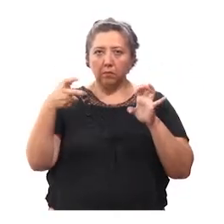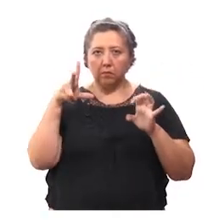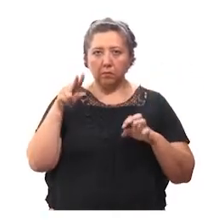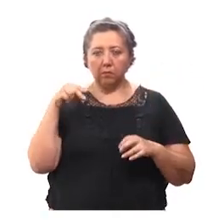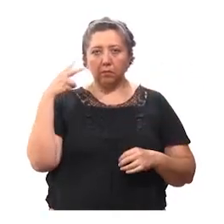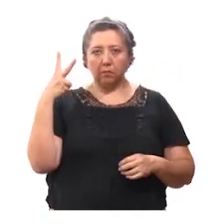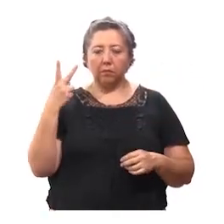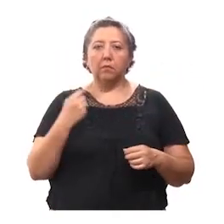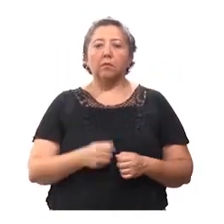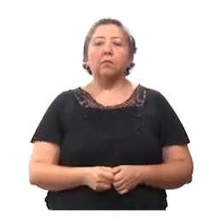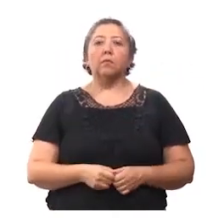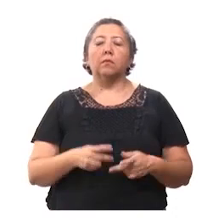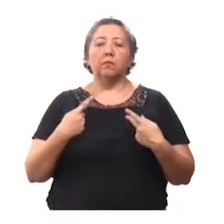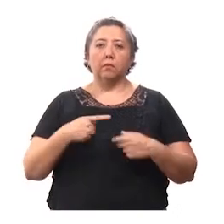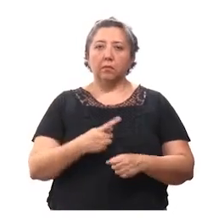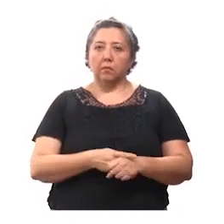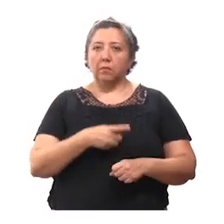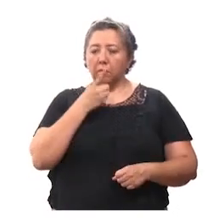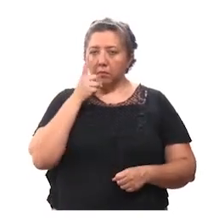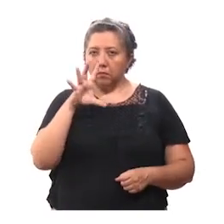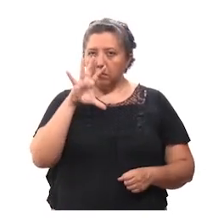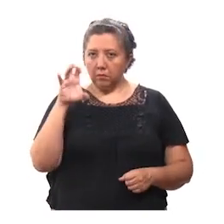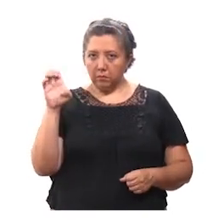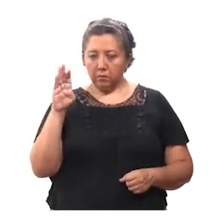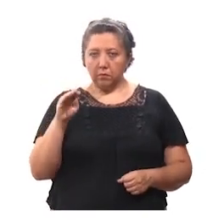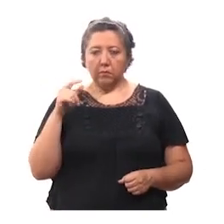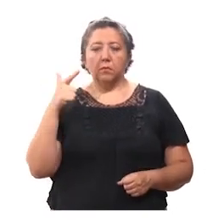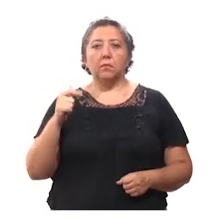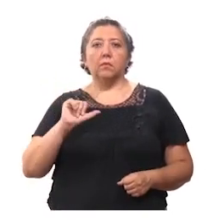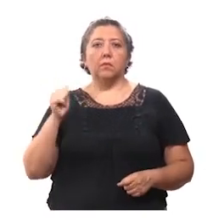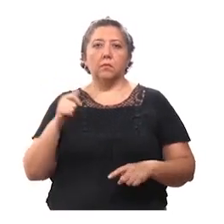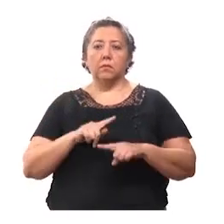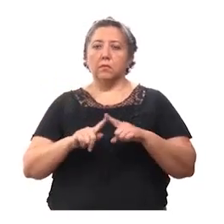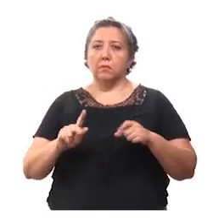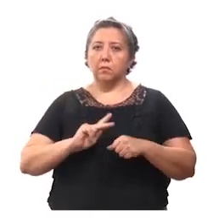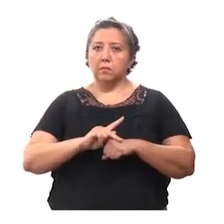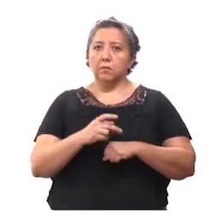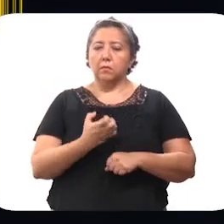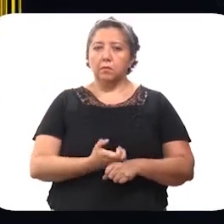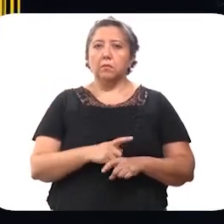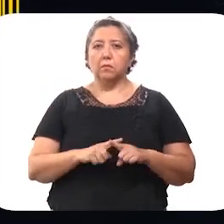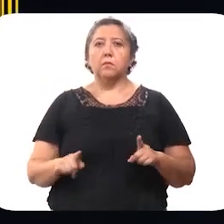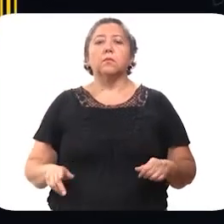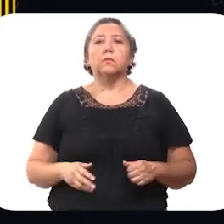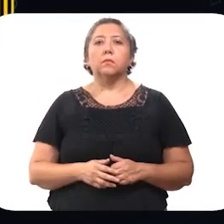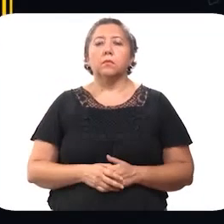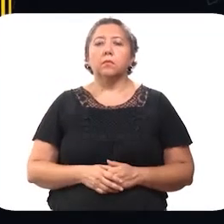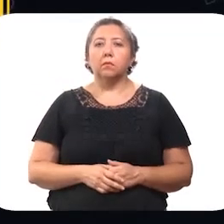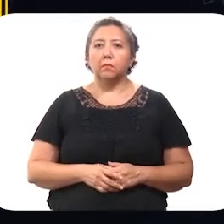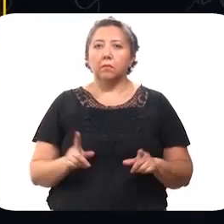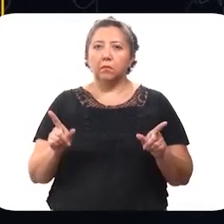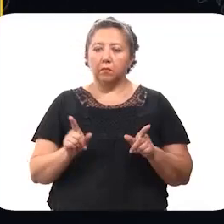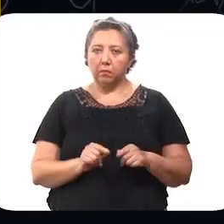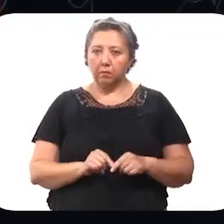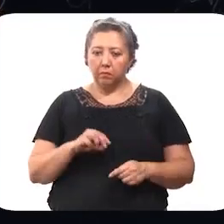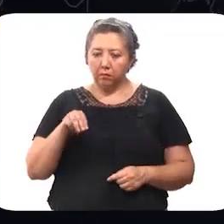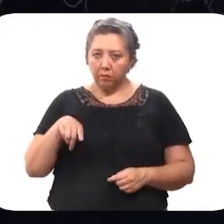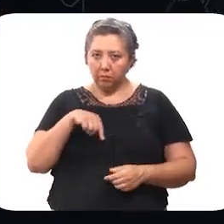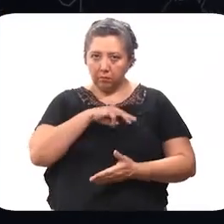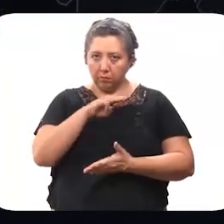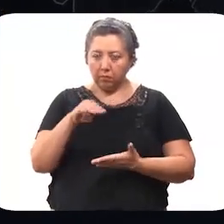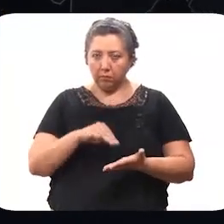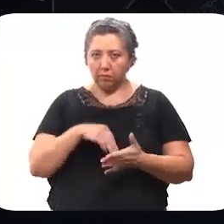75.882 casos positivos, 597 son de otro país u otro estado. Específicamente en Mérida